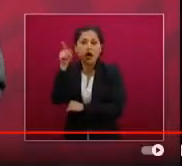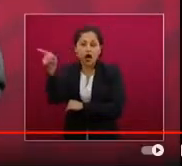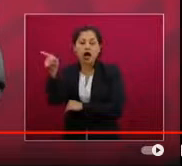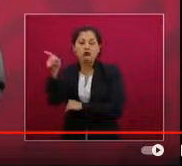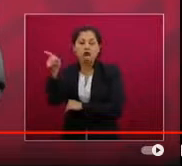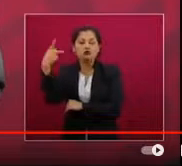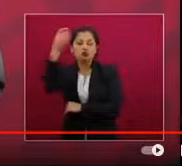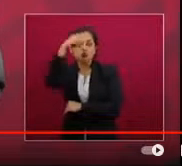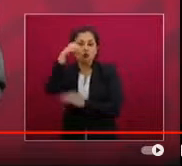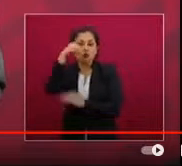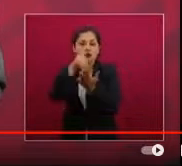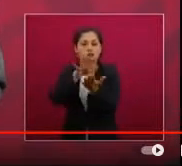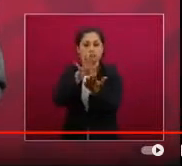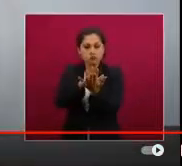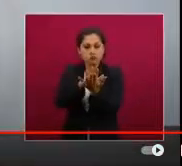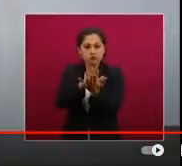hemos venido aplicando.